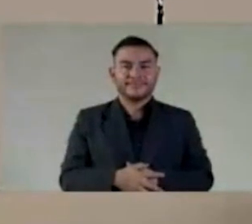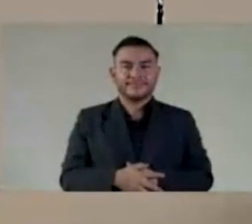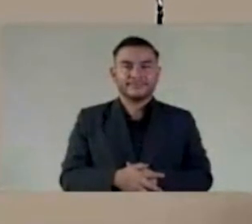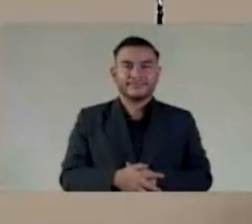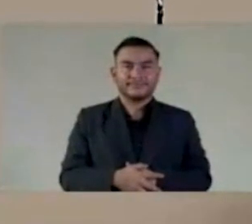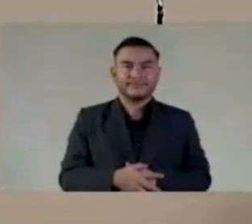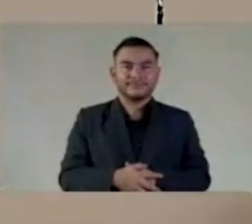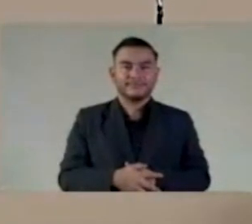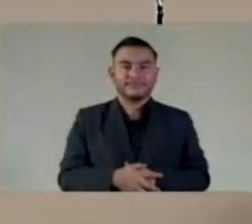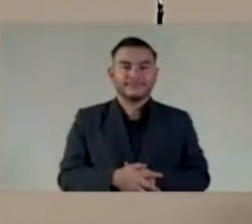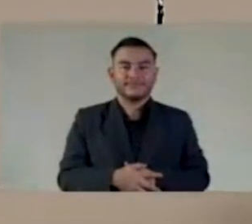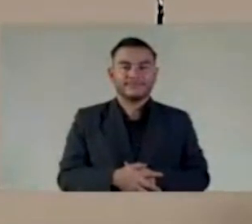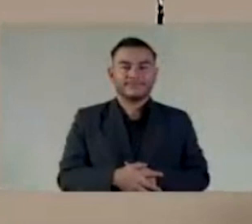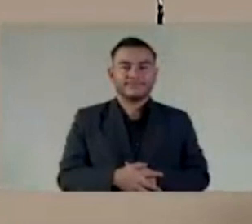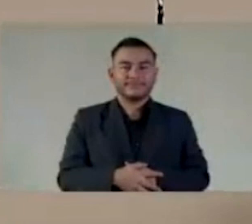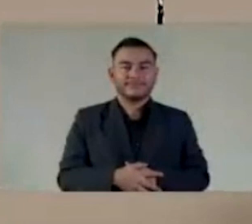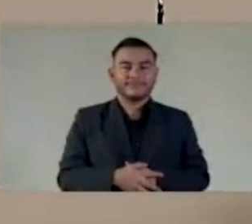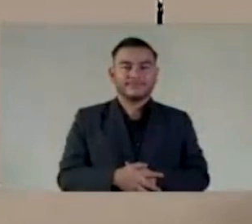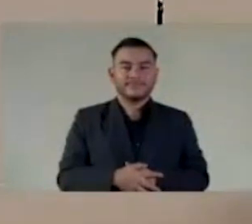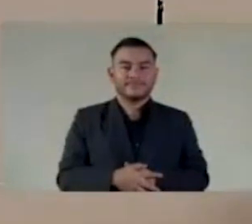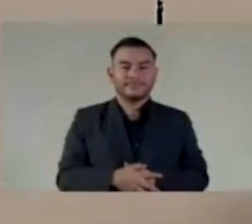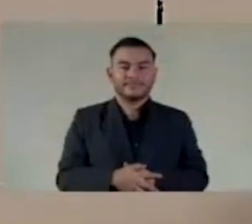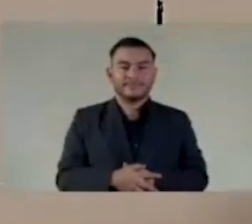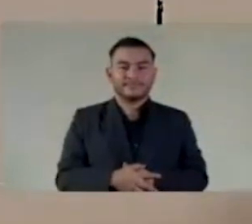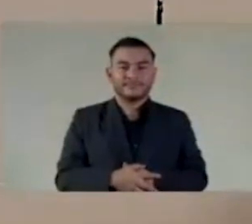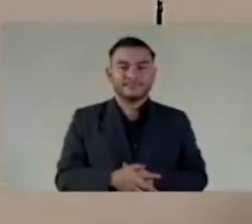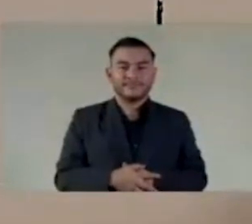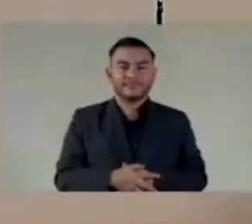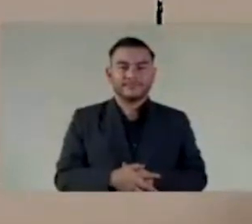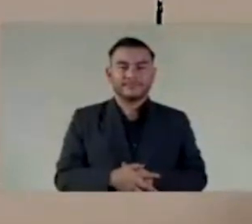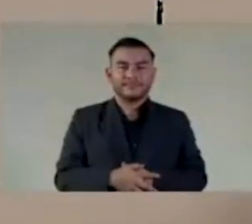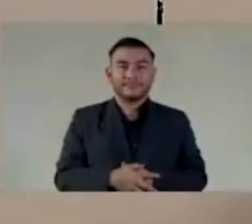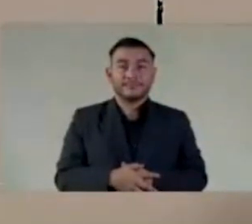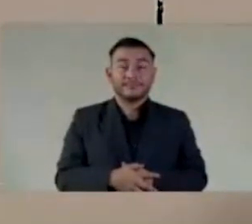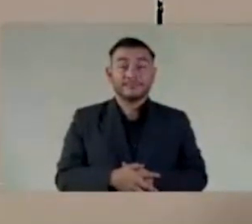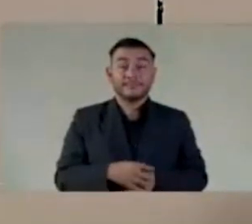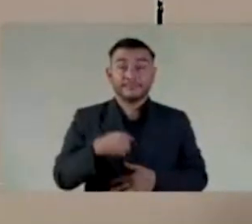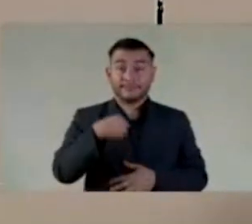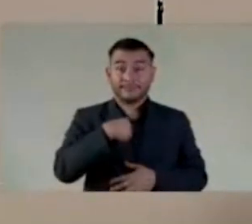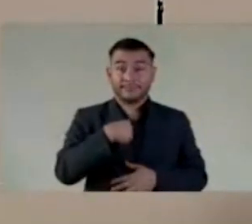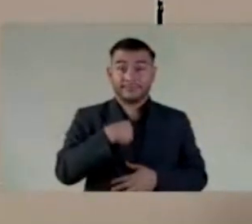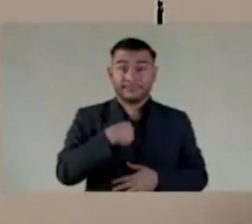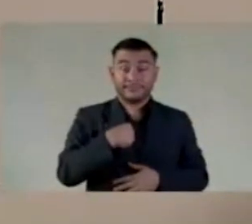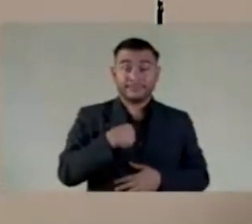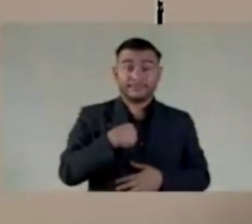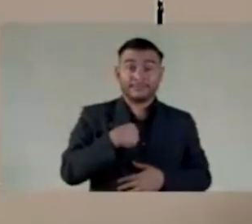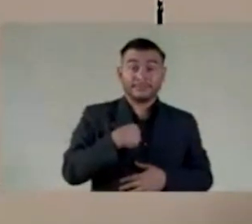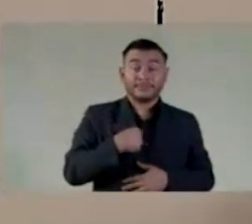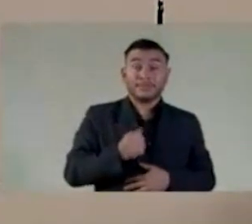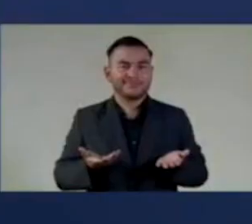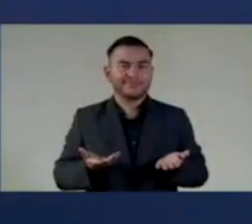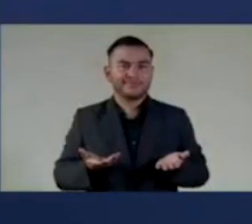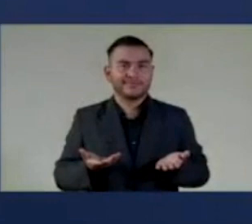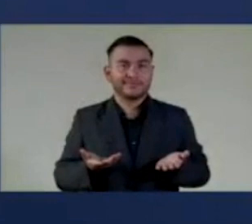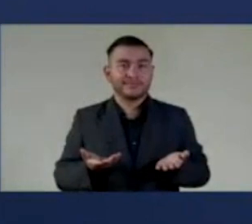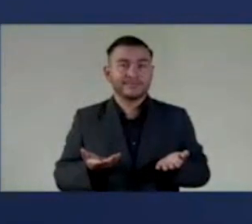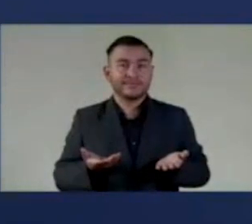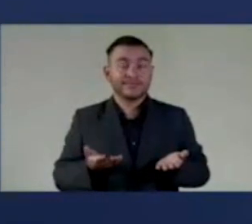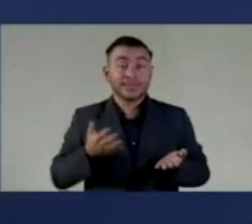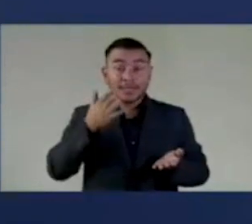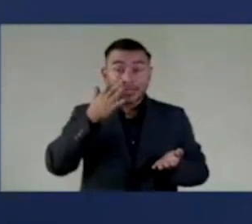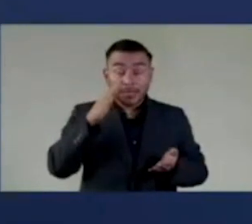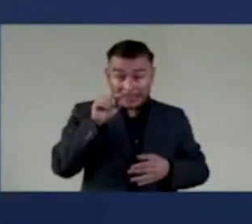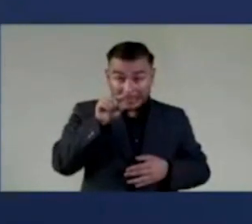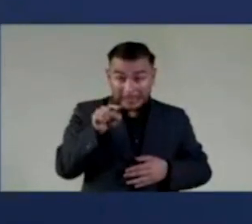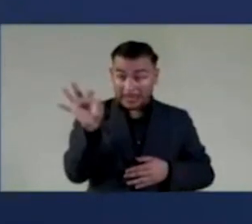facebook live donde muchos salvadoreños dentro y fuera del país pudieron presenciar este acto importante como otro dato relevante